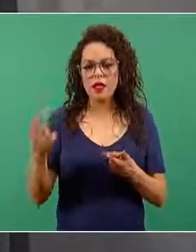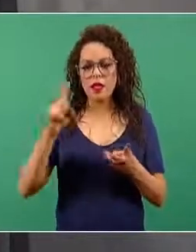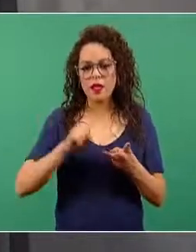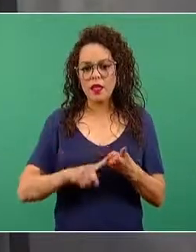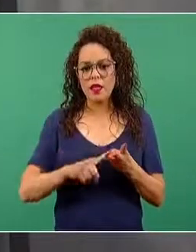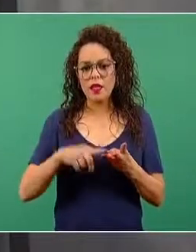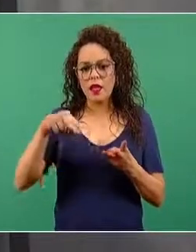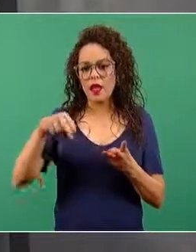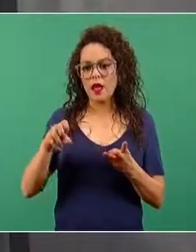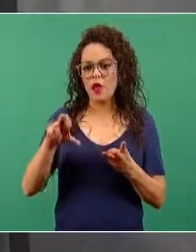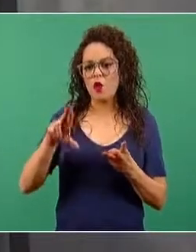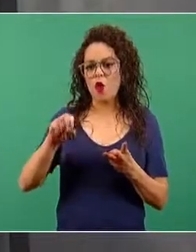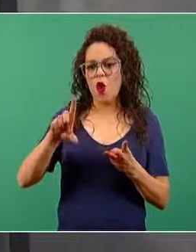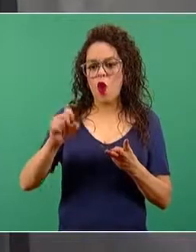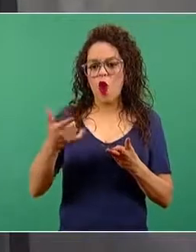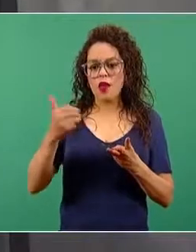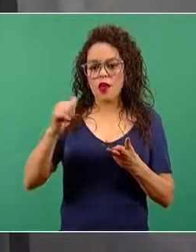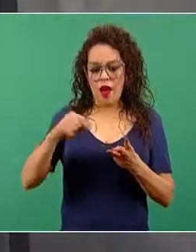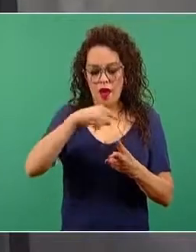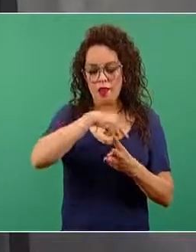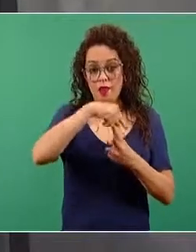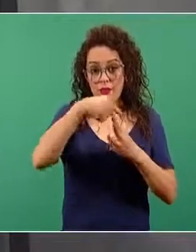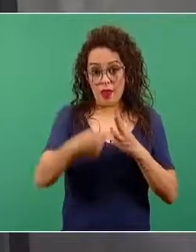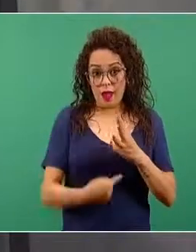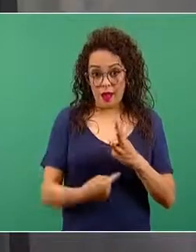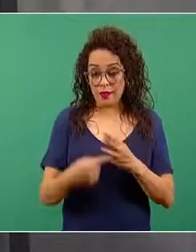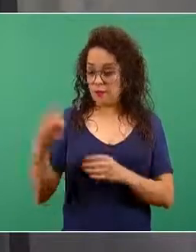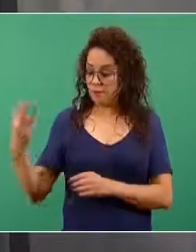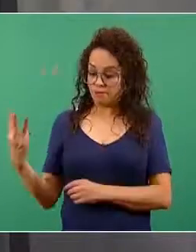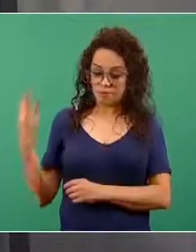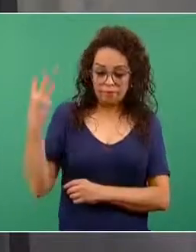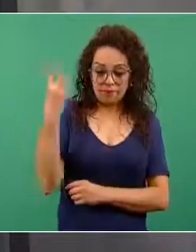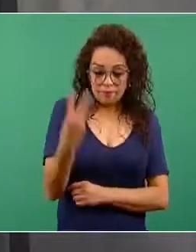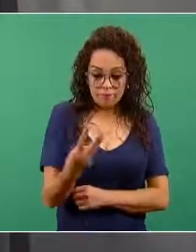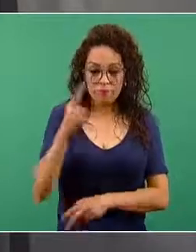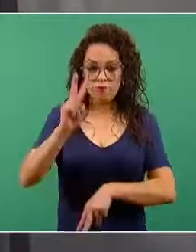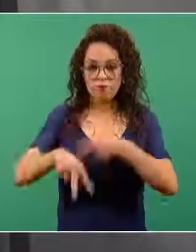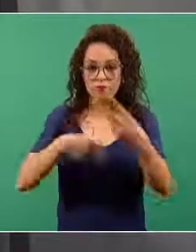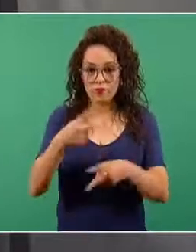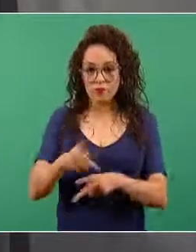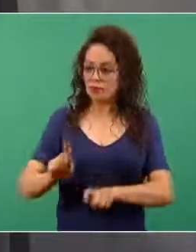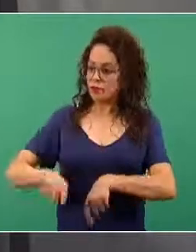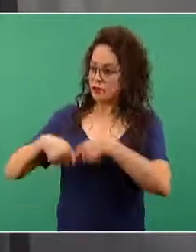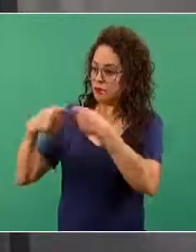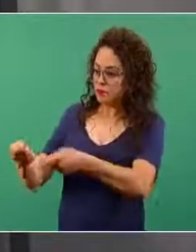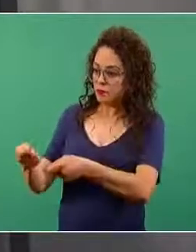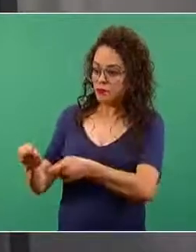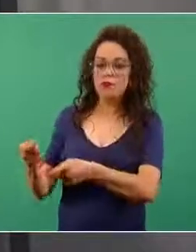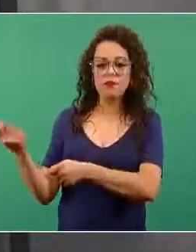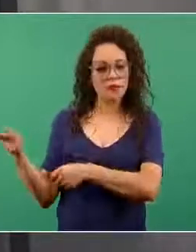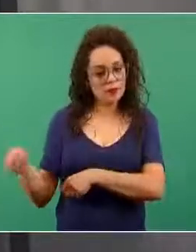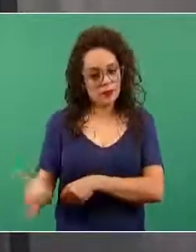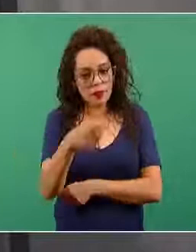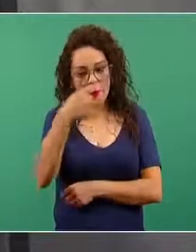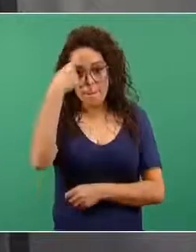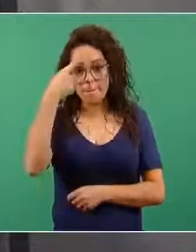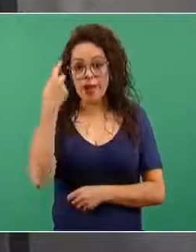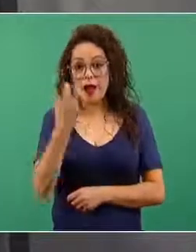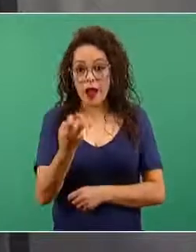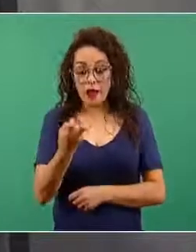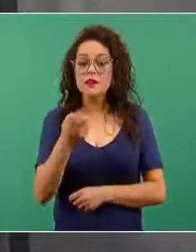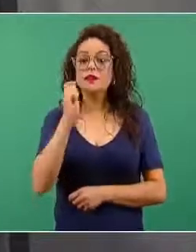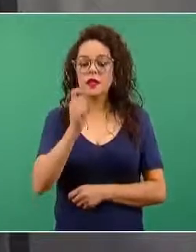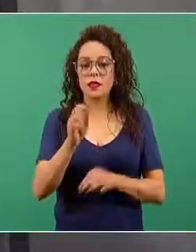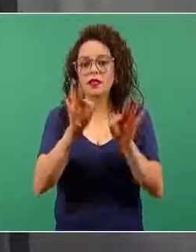de Neurología. Fueron estos 3 funcionarios federales encomendados precisamente por la importancia de este